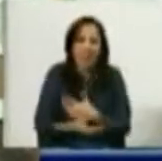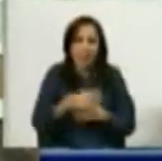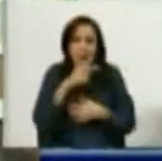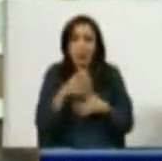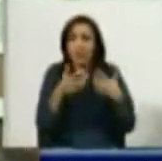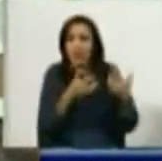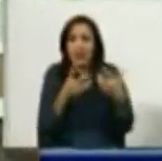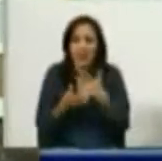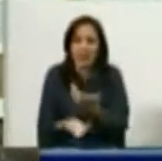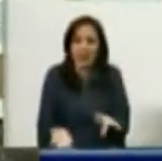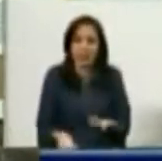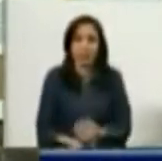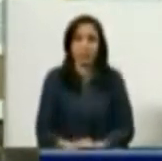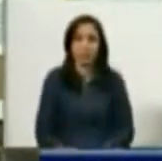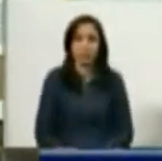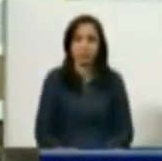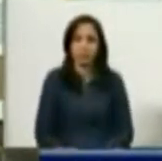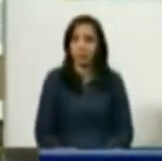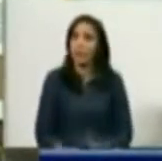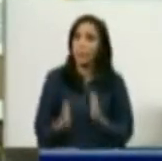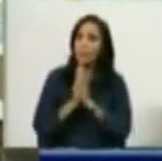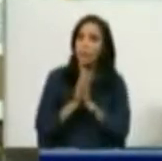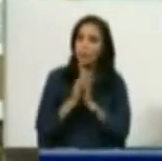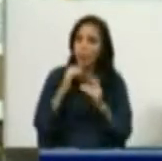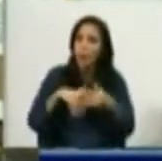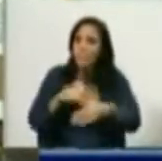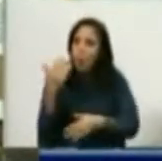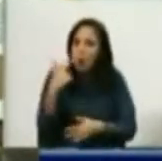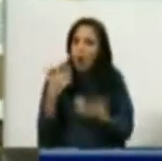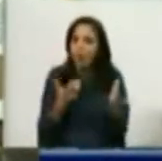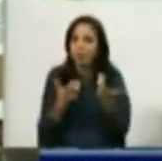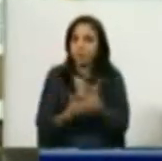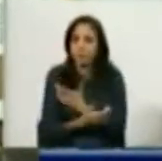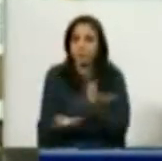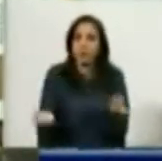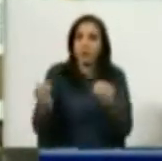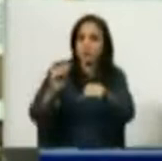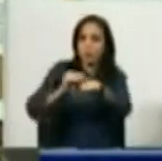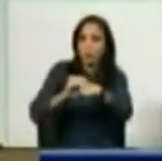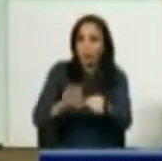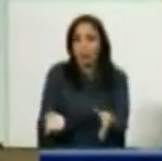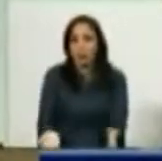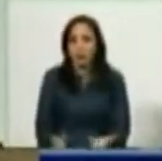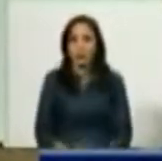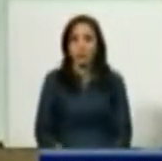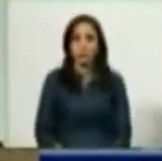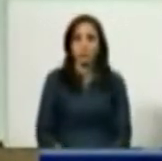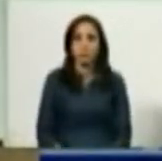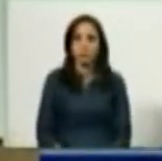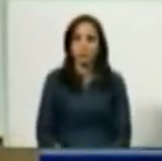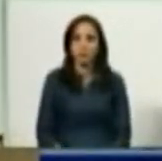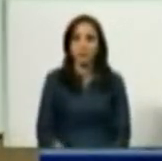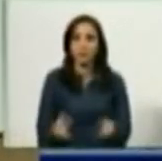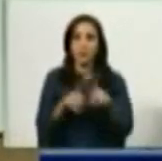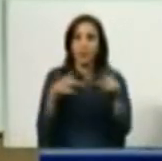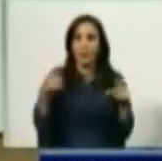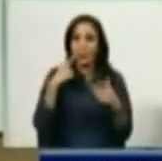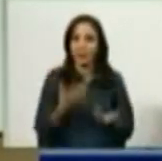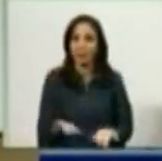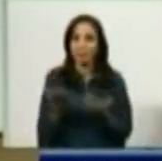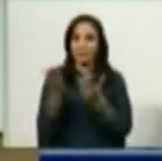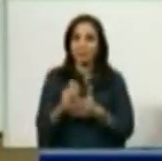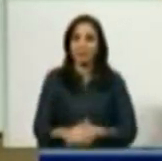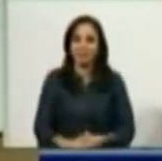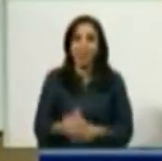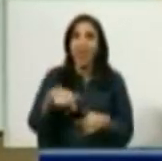mija actualízate por favor Hello el nazi onal William